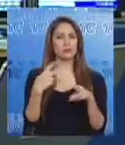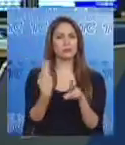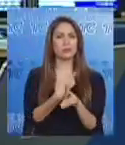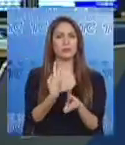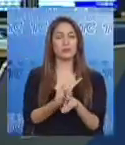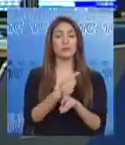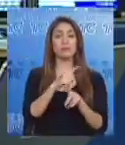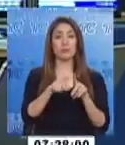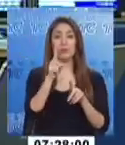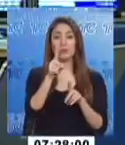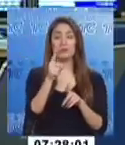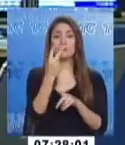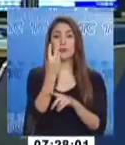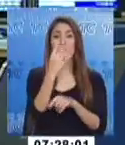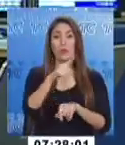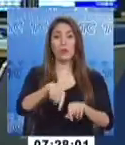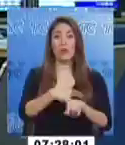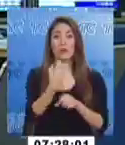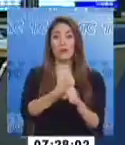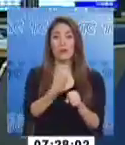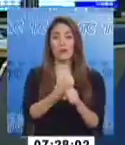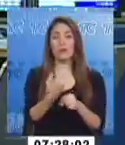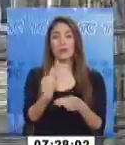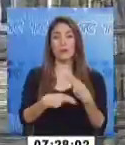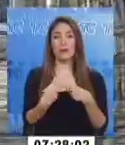funcionaban casi las 24 horas.